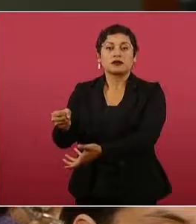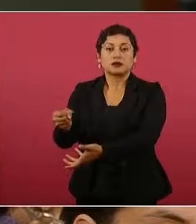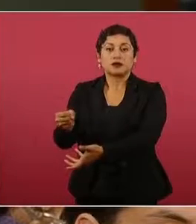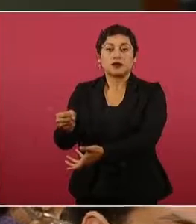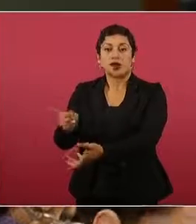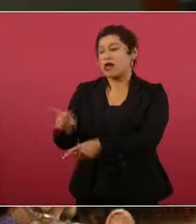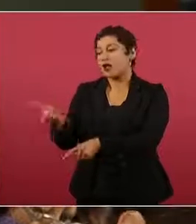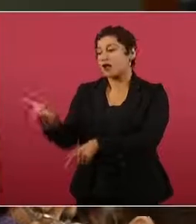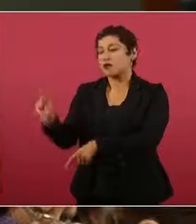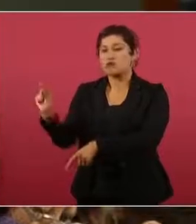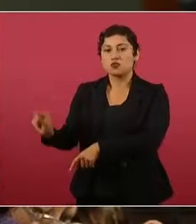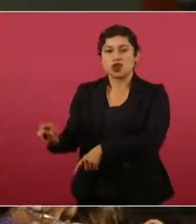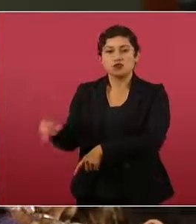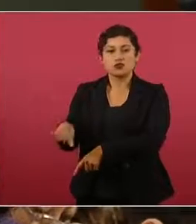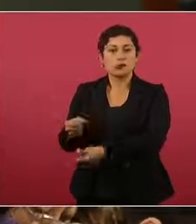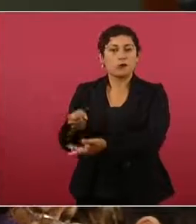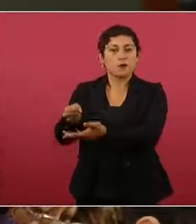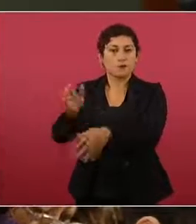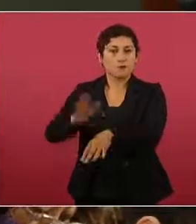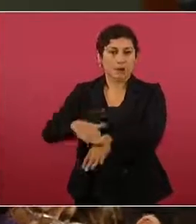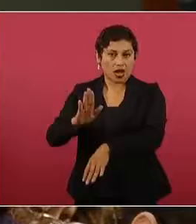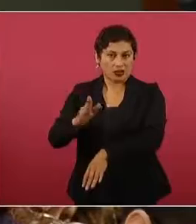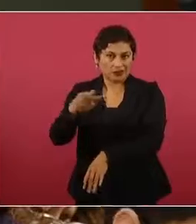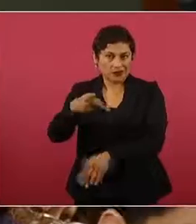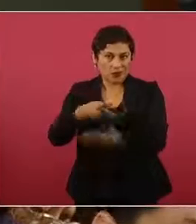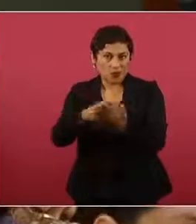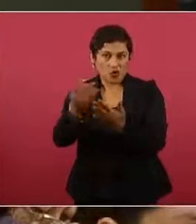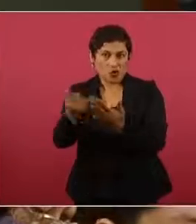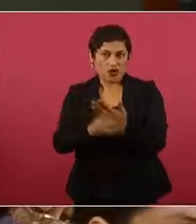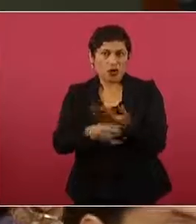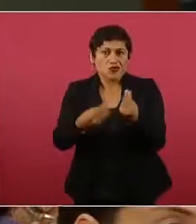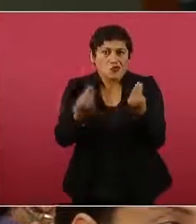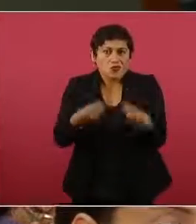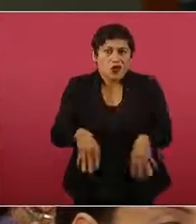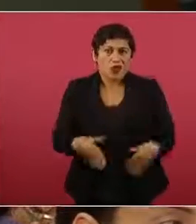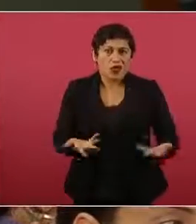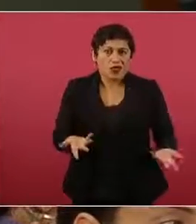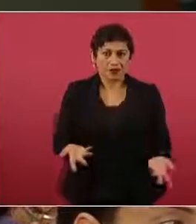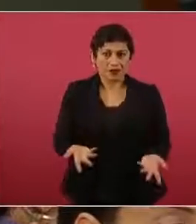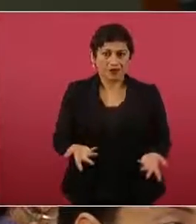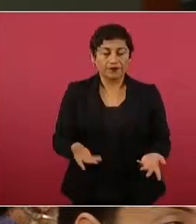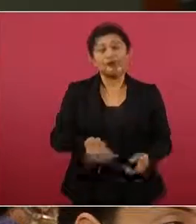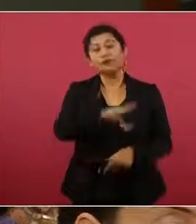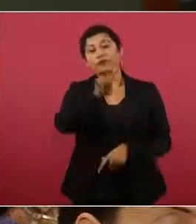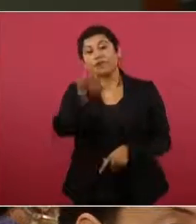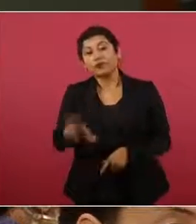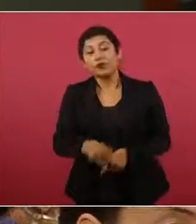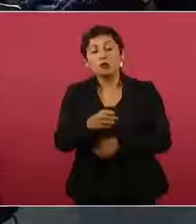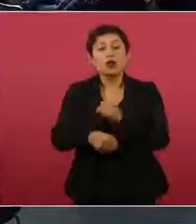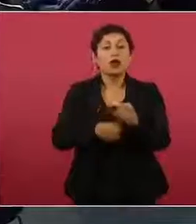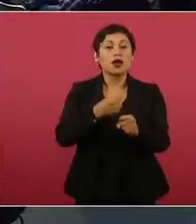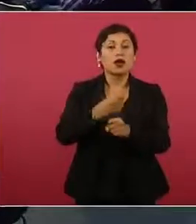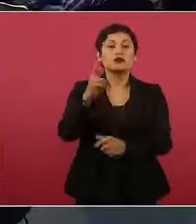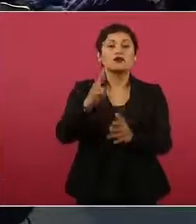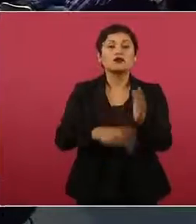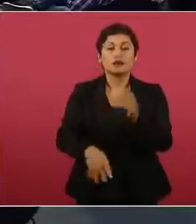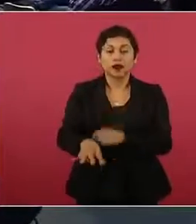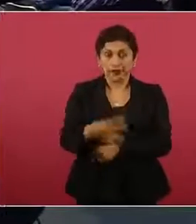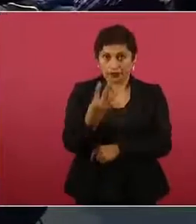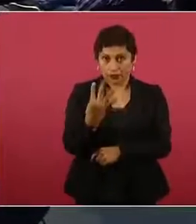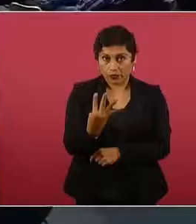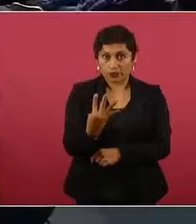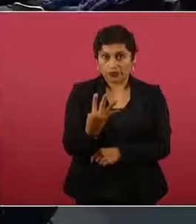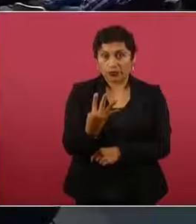recursos para ese proyecto fallido, pero en el 2014